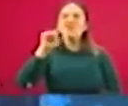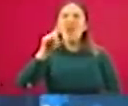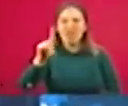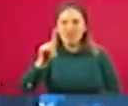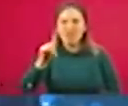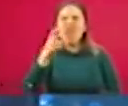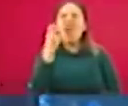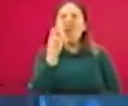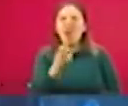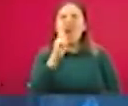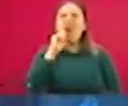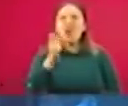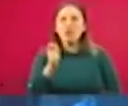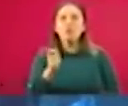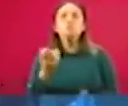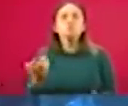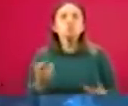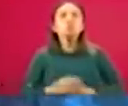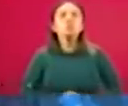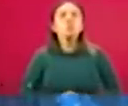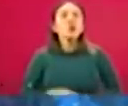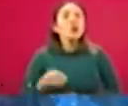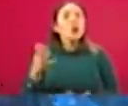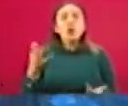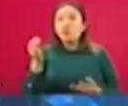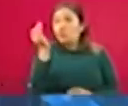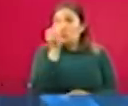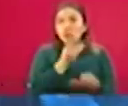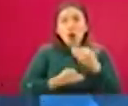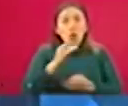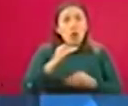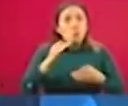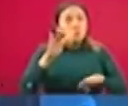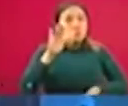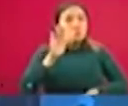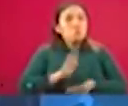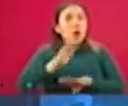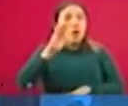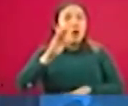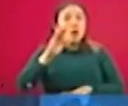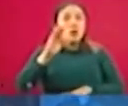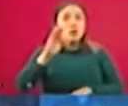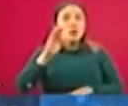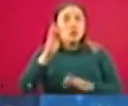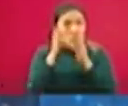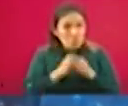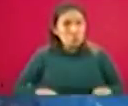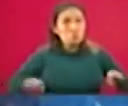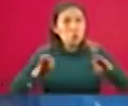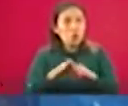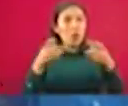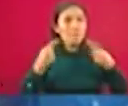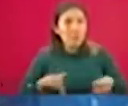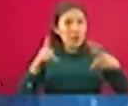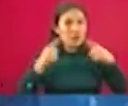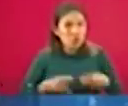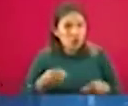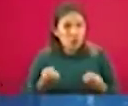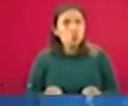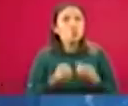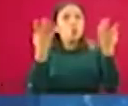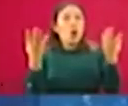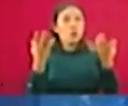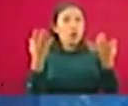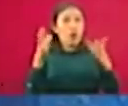persistente hasta el momento es precisamente la explicación por la que todavía no se consideran válidos las pruebas